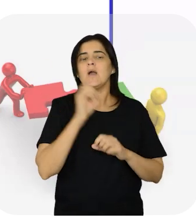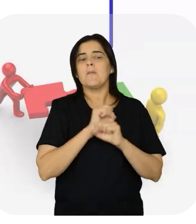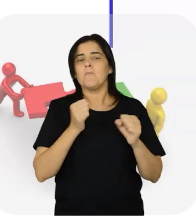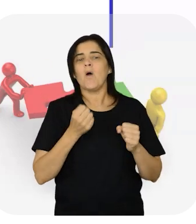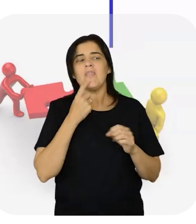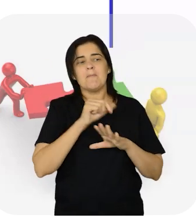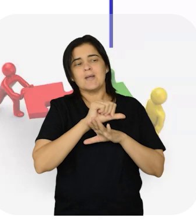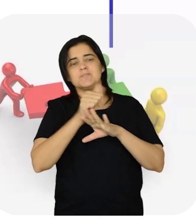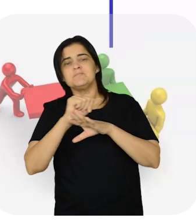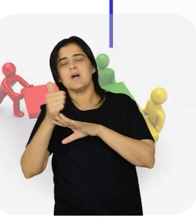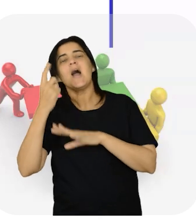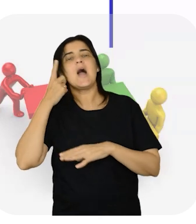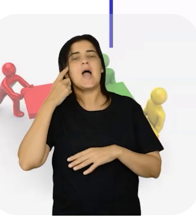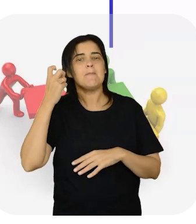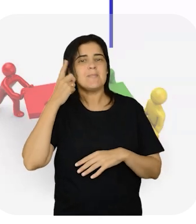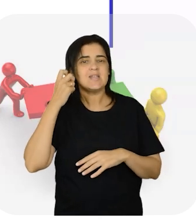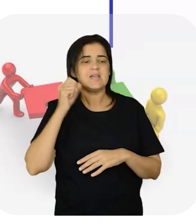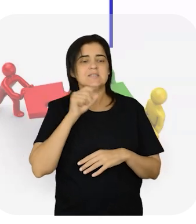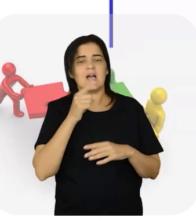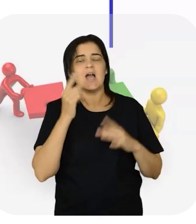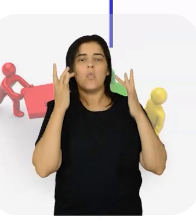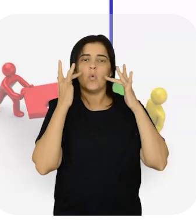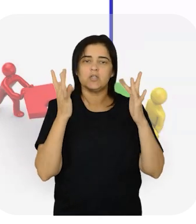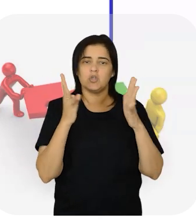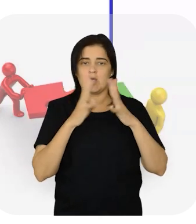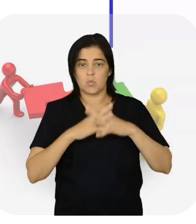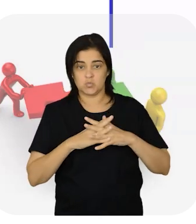al éxito de las experiencias en educación inclusiva.